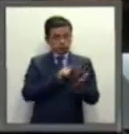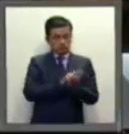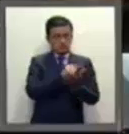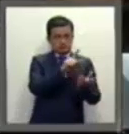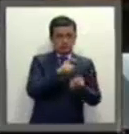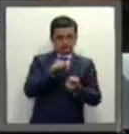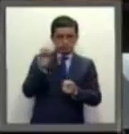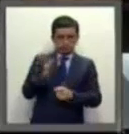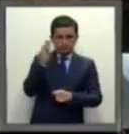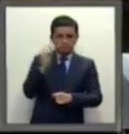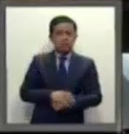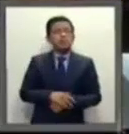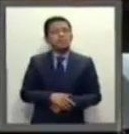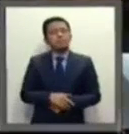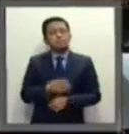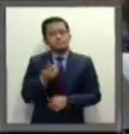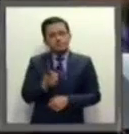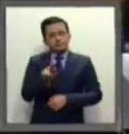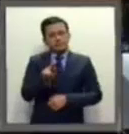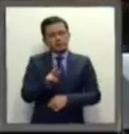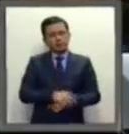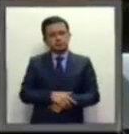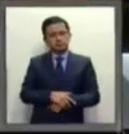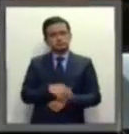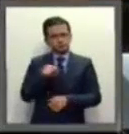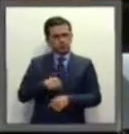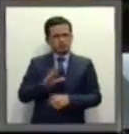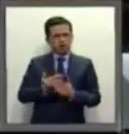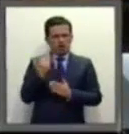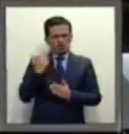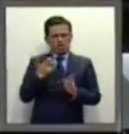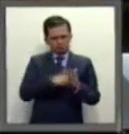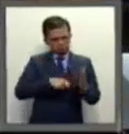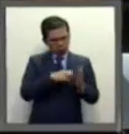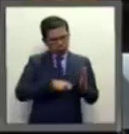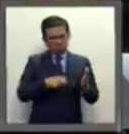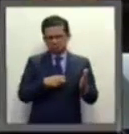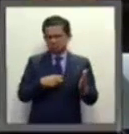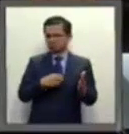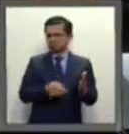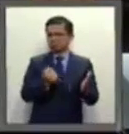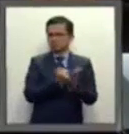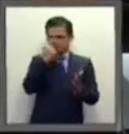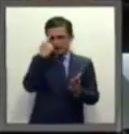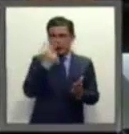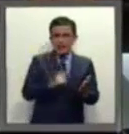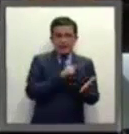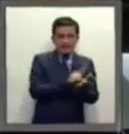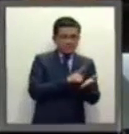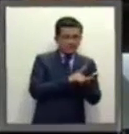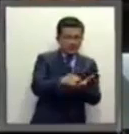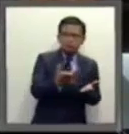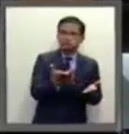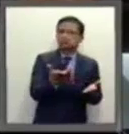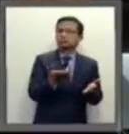Federación. Sin embargo, aquí se aprobaron modificaciones a la Ley de Derechos,